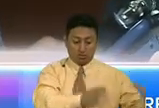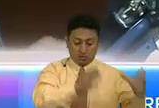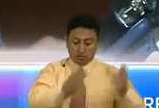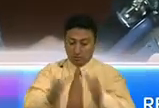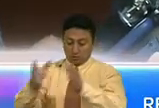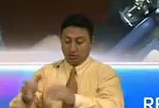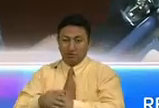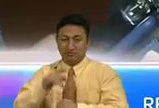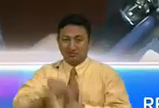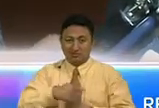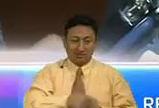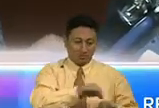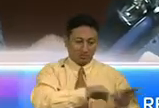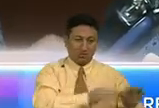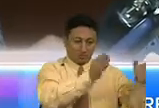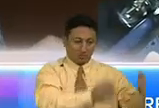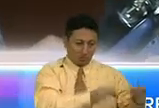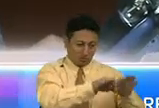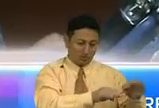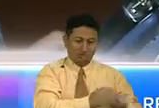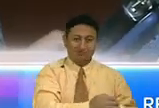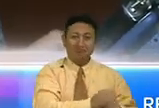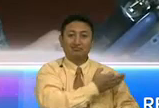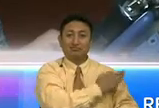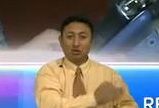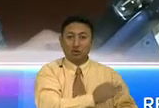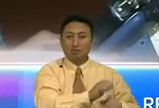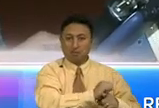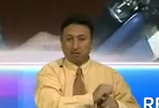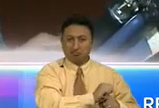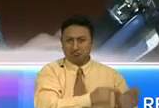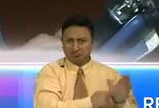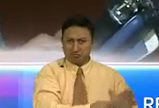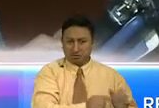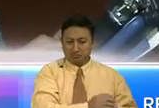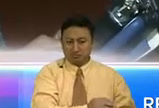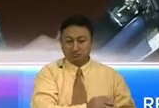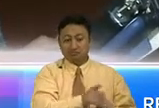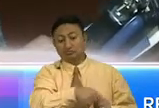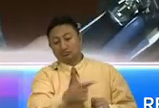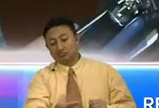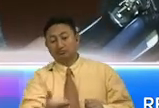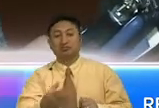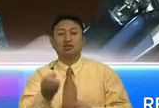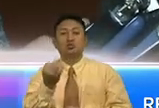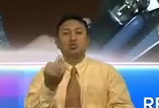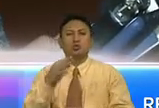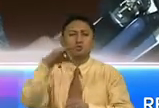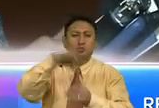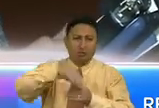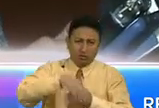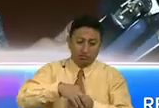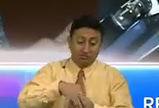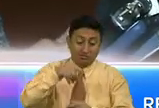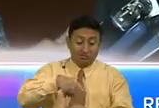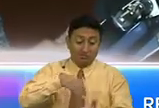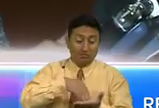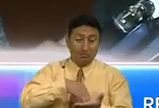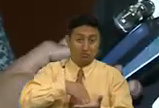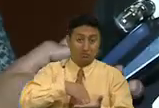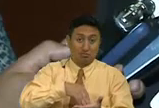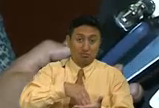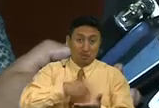se explique teórica y prácticamente. Y el ejercicio de escrutinio, que es muy importante porque ahí el miembro de junta receptor